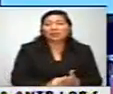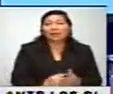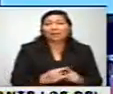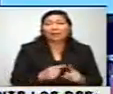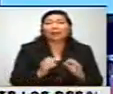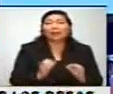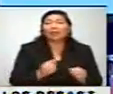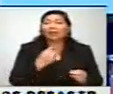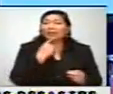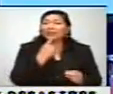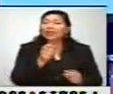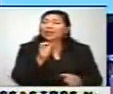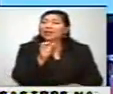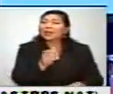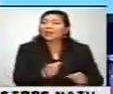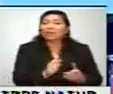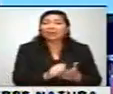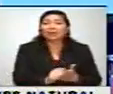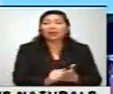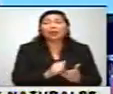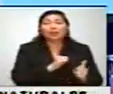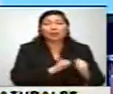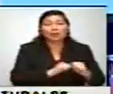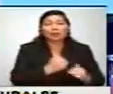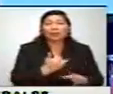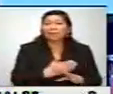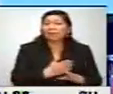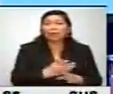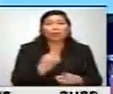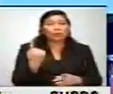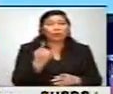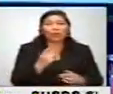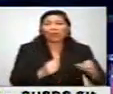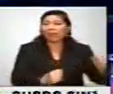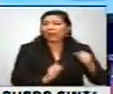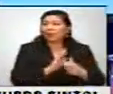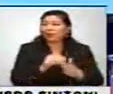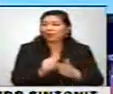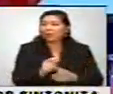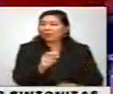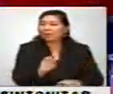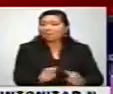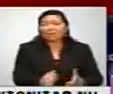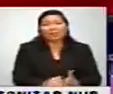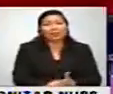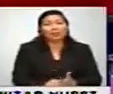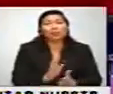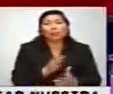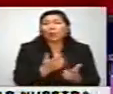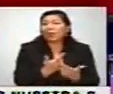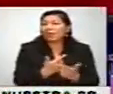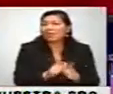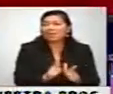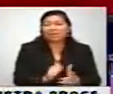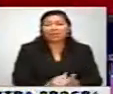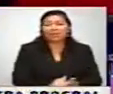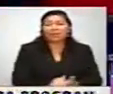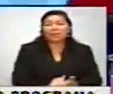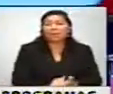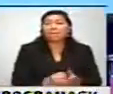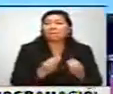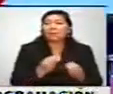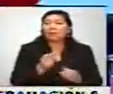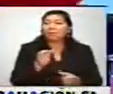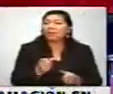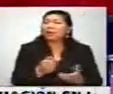algunos abusaron y hay que resarcir a las personas que fueron afectadas de esa manera. Son los derechos de todos los ciudadanos, ¿no? Su libertad. Y sobre todo porque